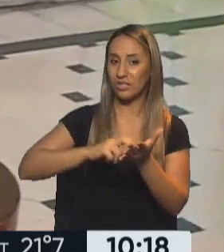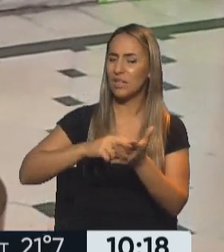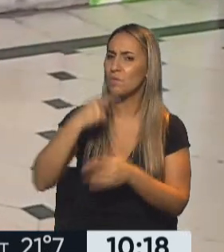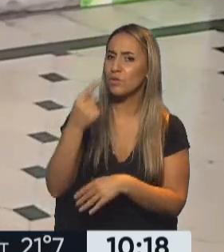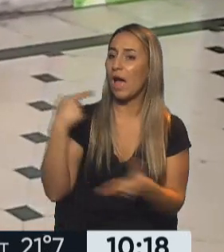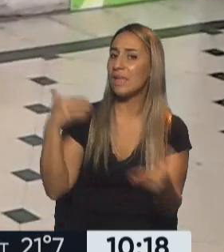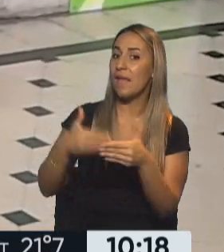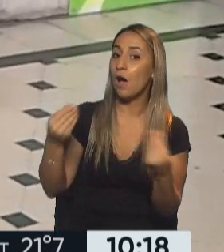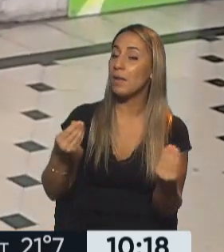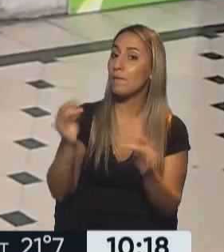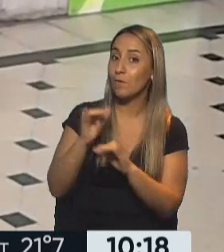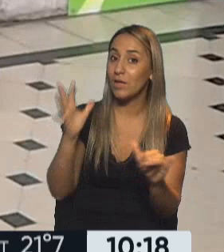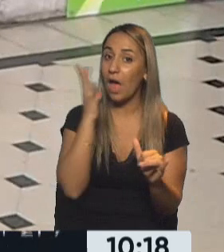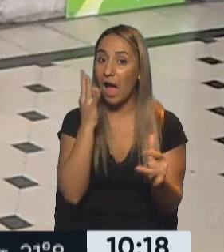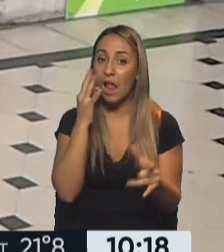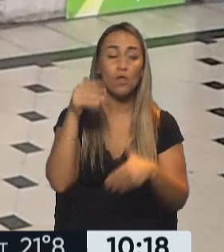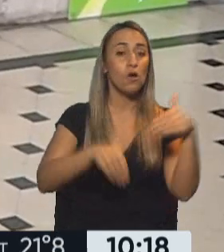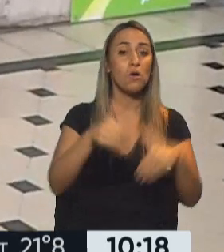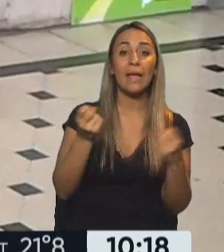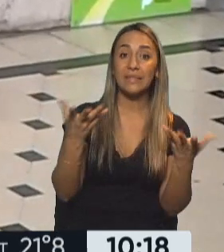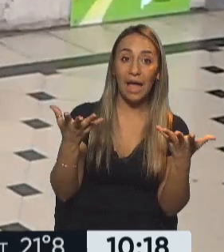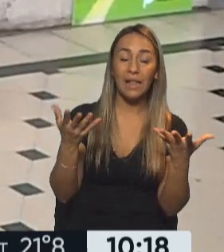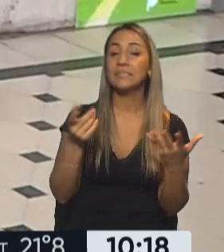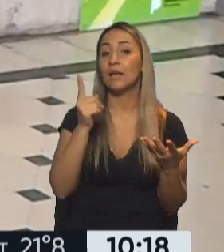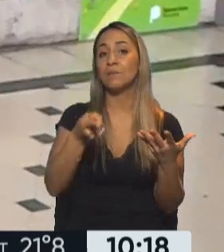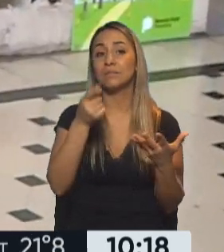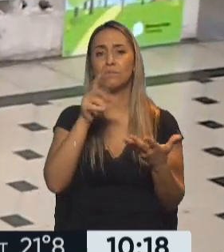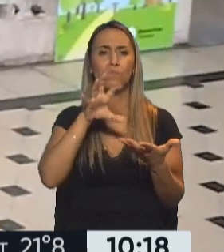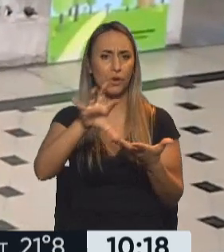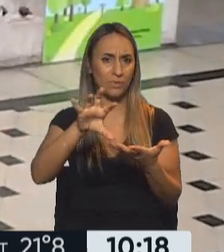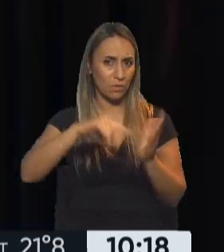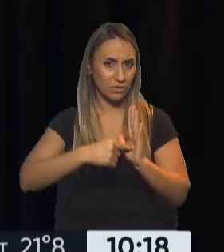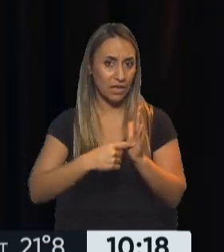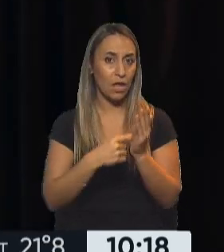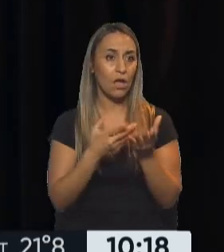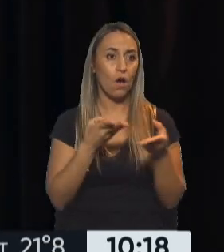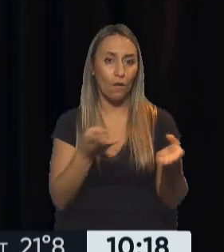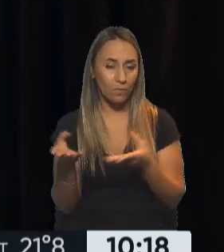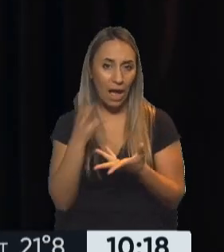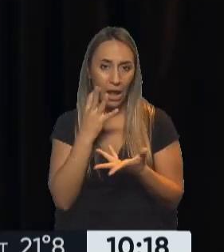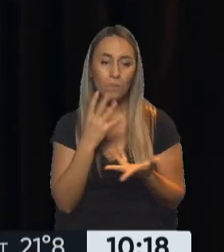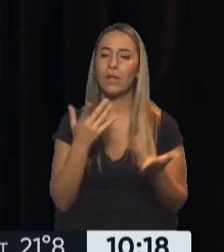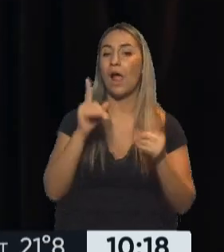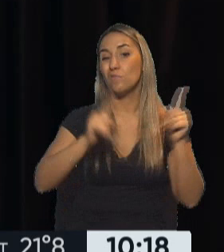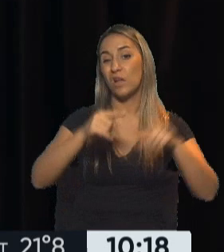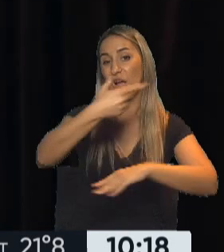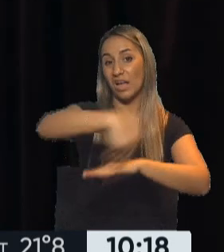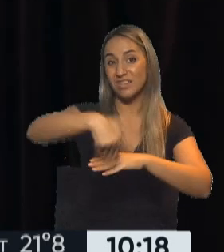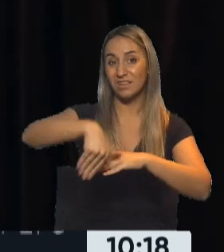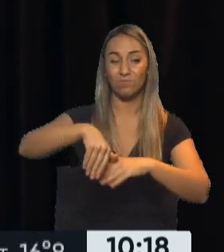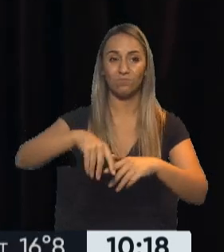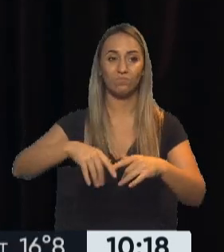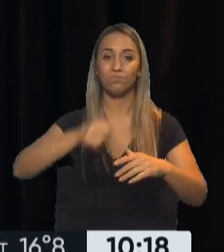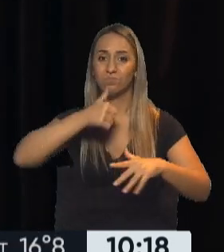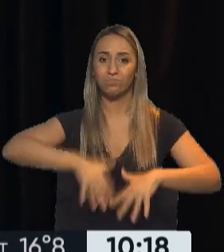los comicios y si la provincia dispuso alguna asistencia por el temporal y las calles que por ahí quedaron anegadas y los vecinos por ahí